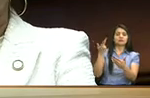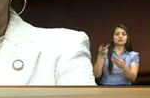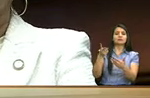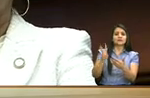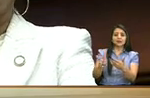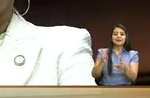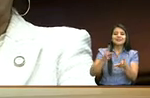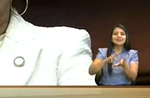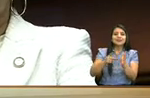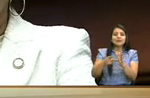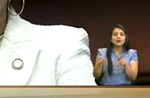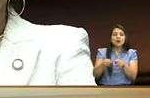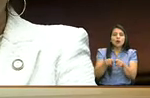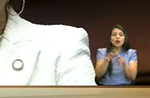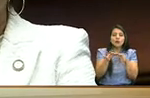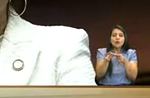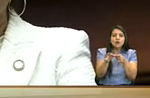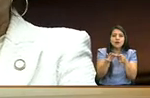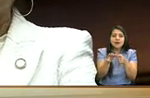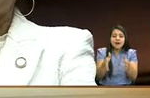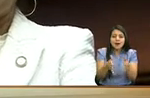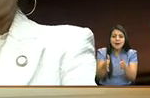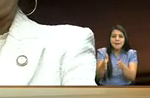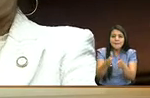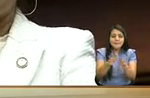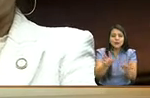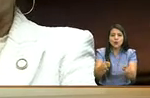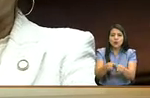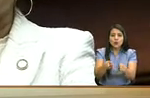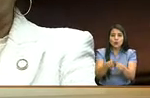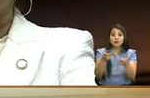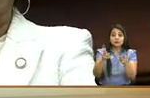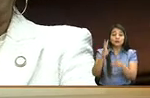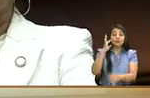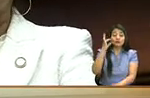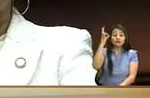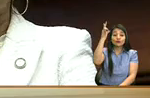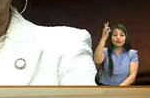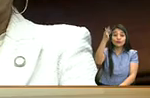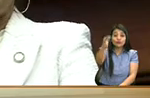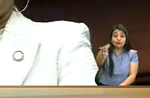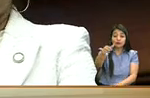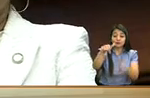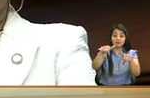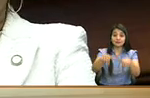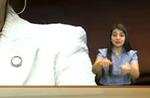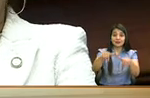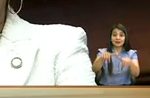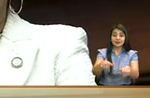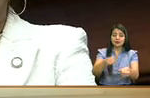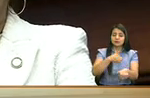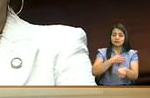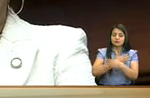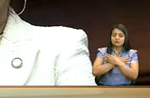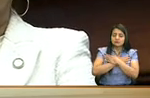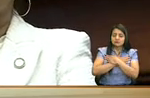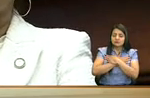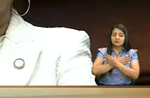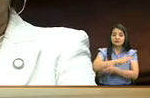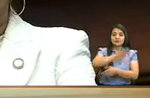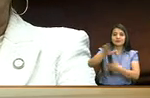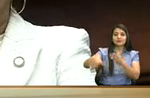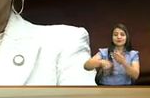el camino, y a todos los que vendrán, les repito desde el corazón de todos